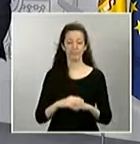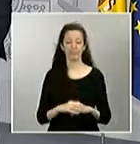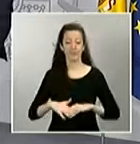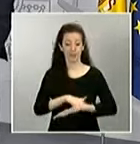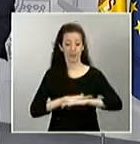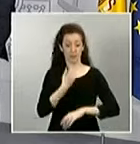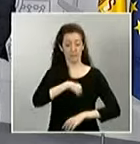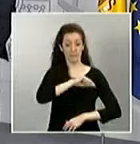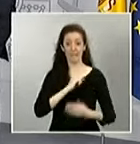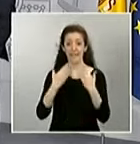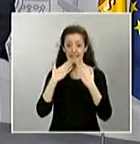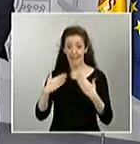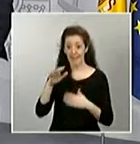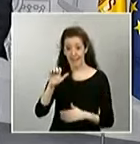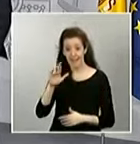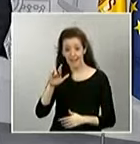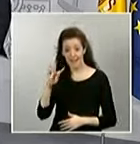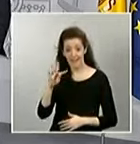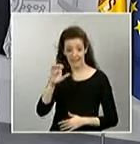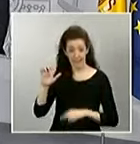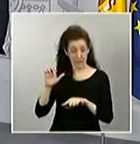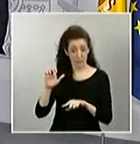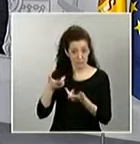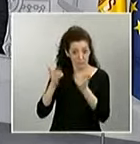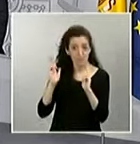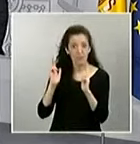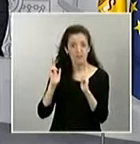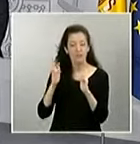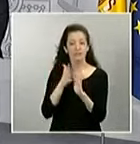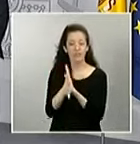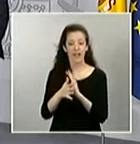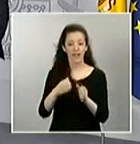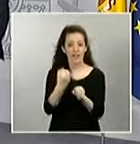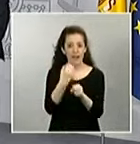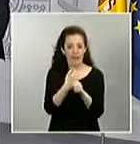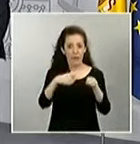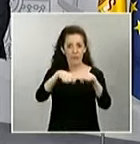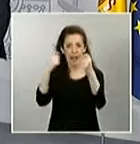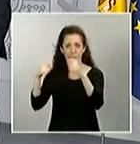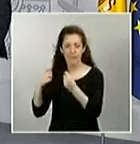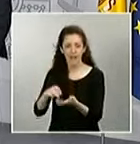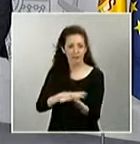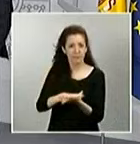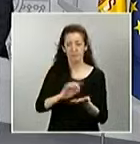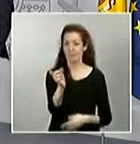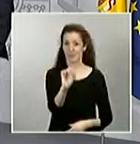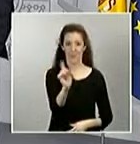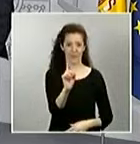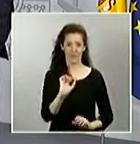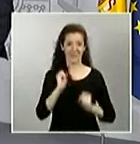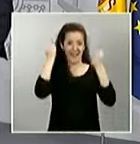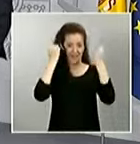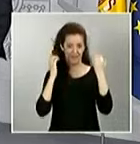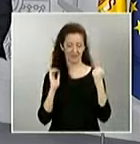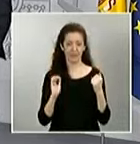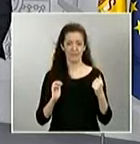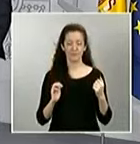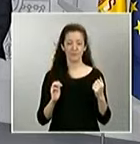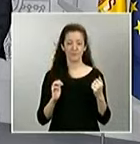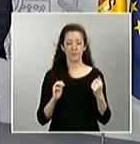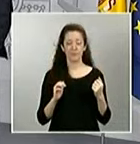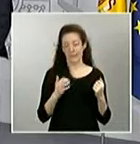cosa, es la destrucción de empleo. Y, también, por hacer pedagogía, piensen que el ERTE